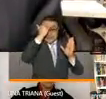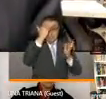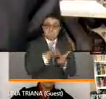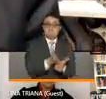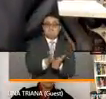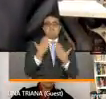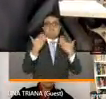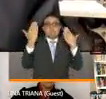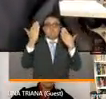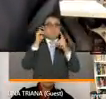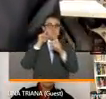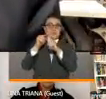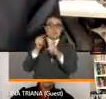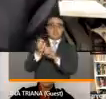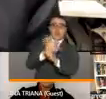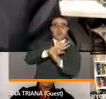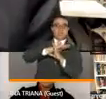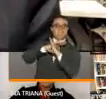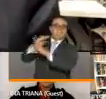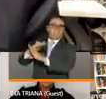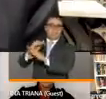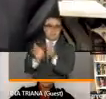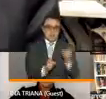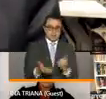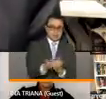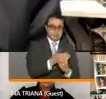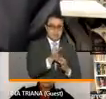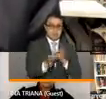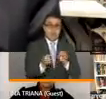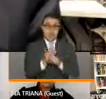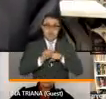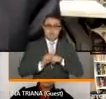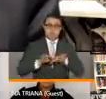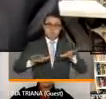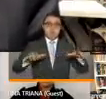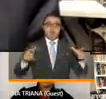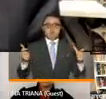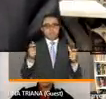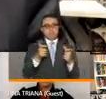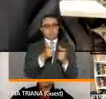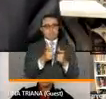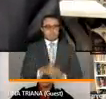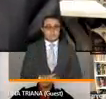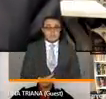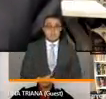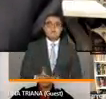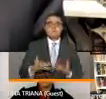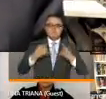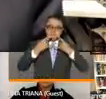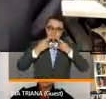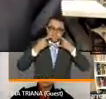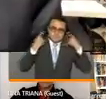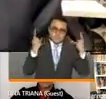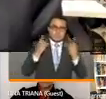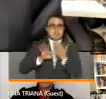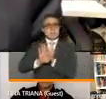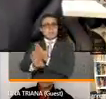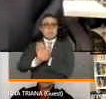efectivas para proteger las personas y disminuir la transmisión. El uso de cubrebocas, la